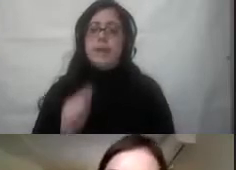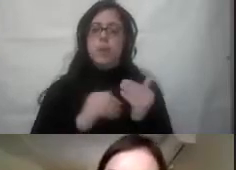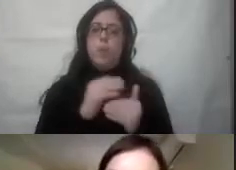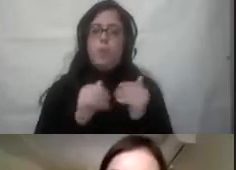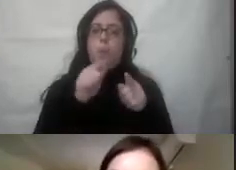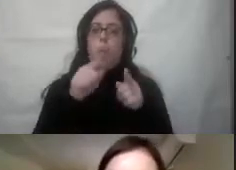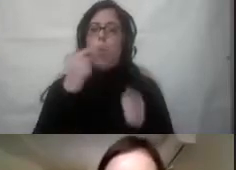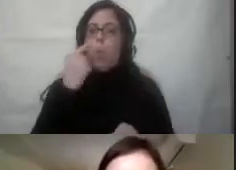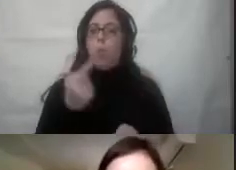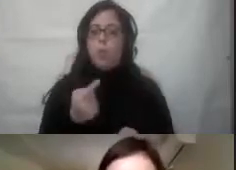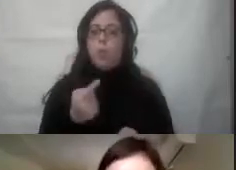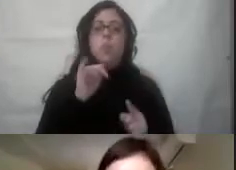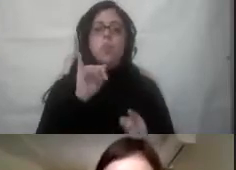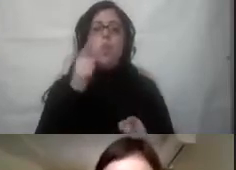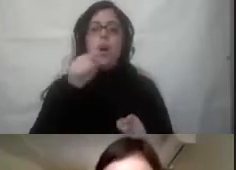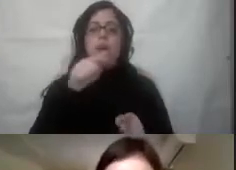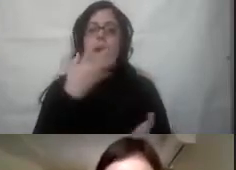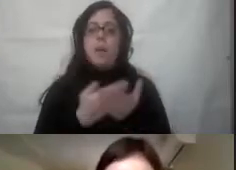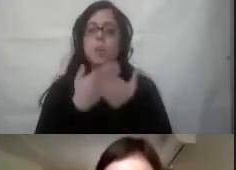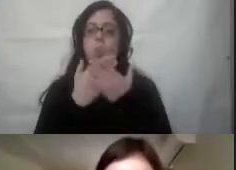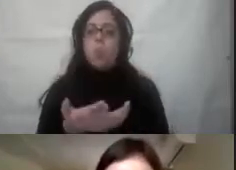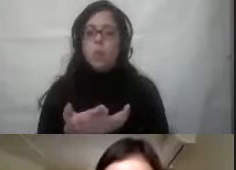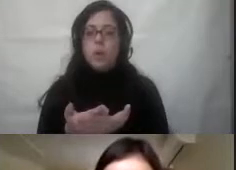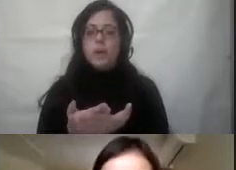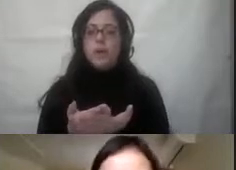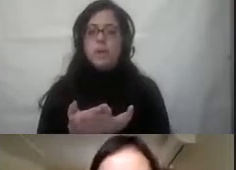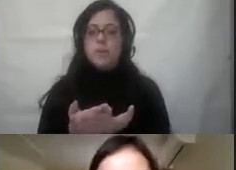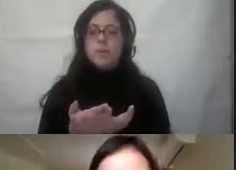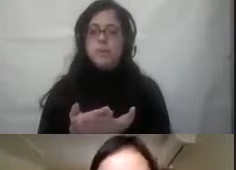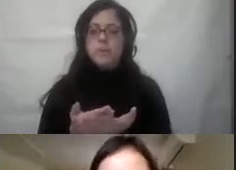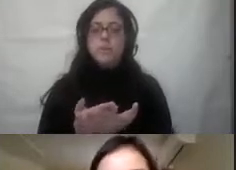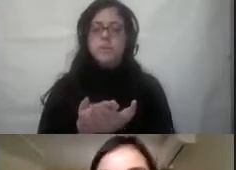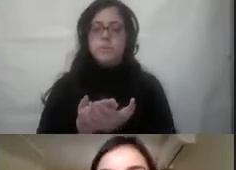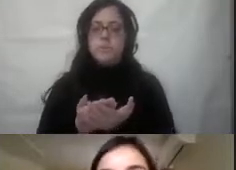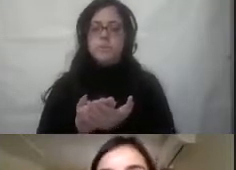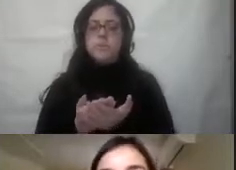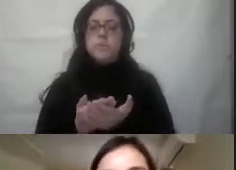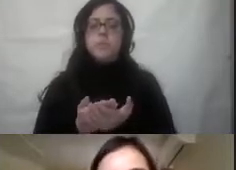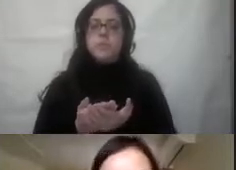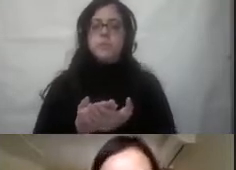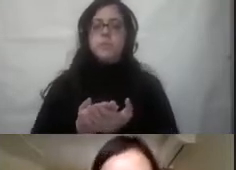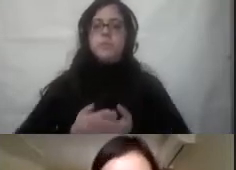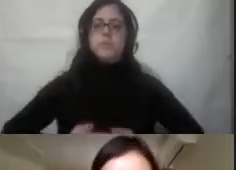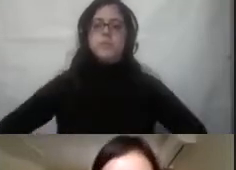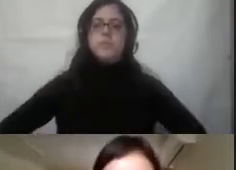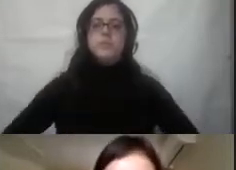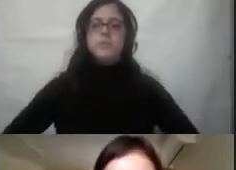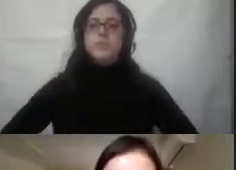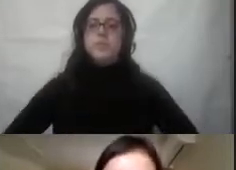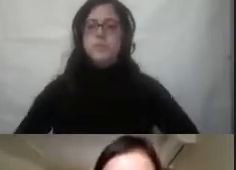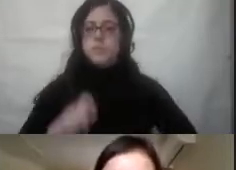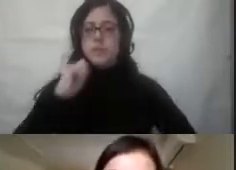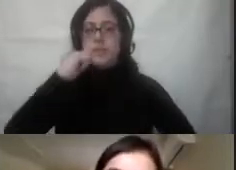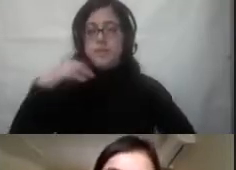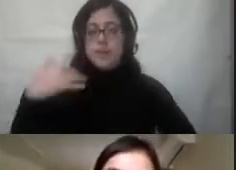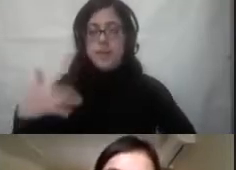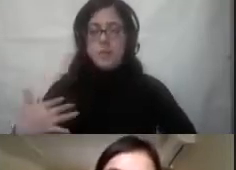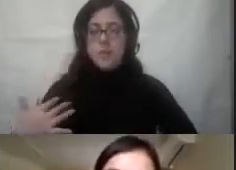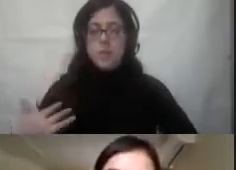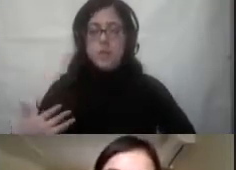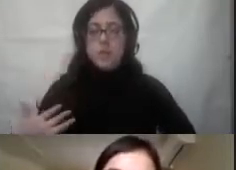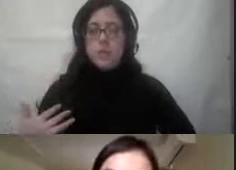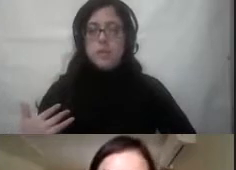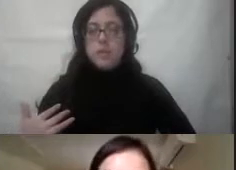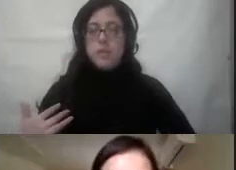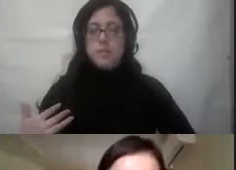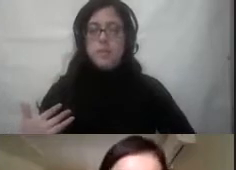Hay que decir que esta propuesta le da una relevancia súper grande a la evaluación, porque la evaluación